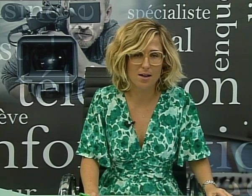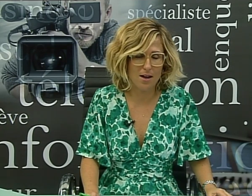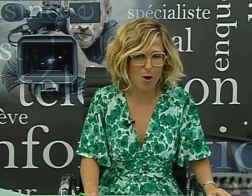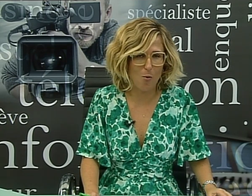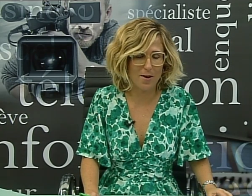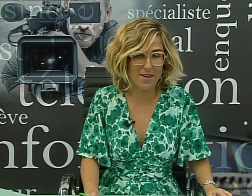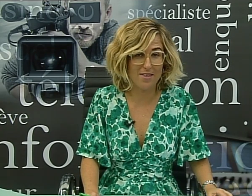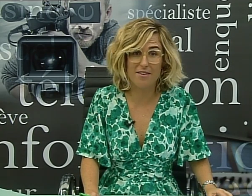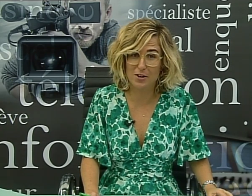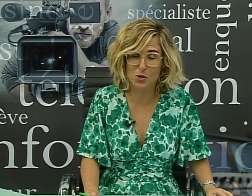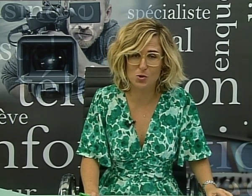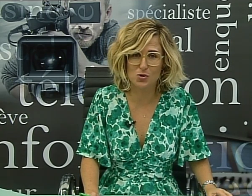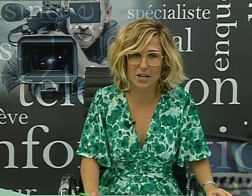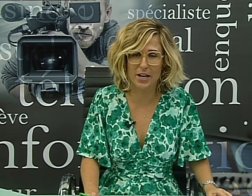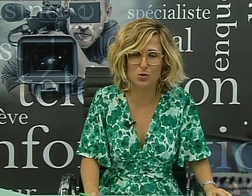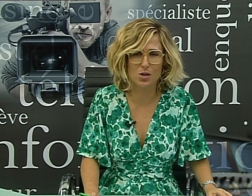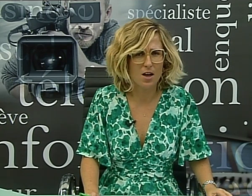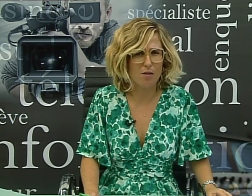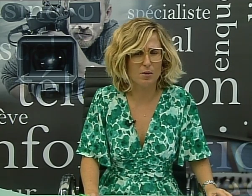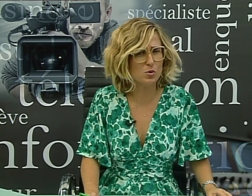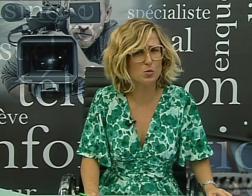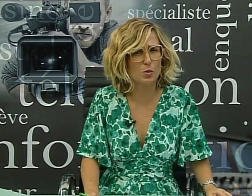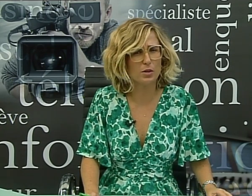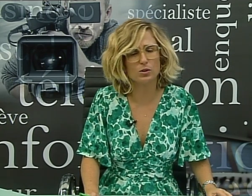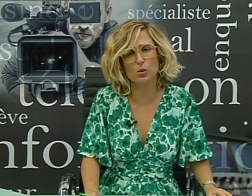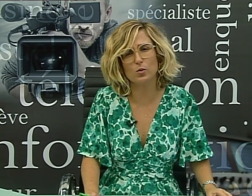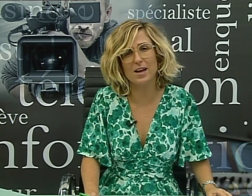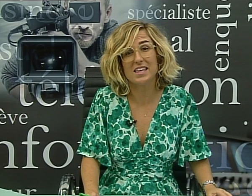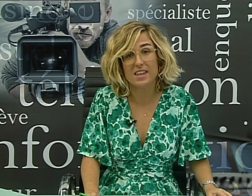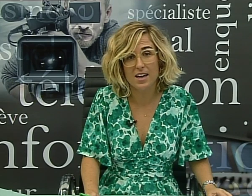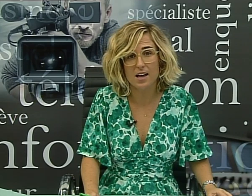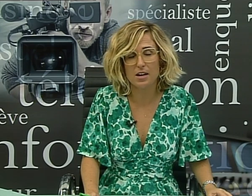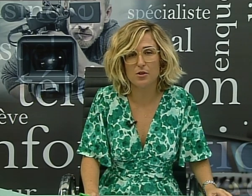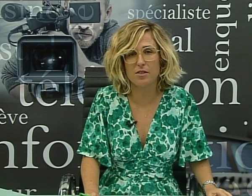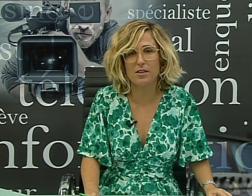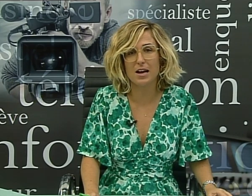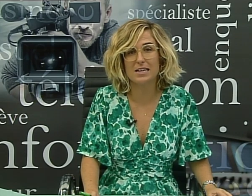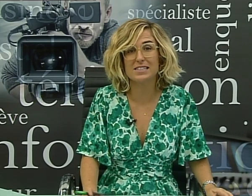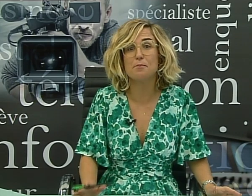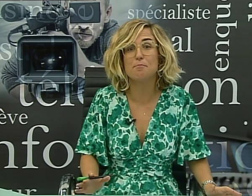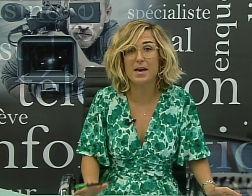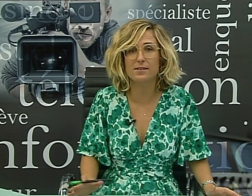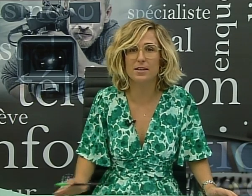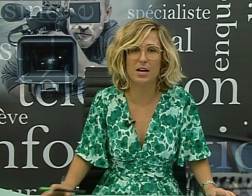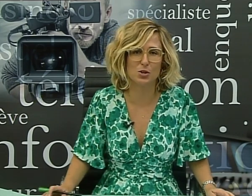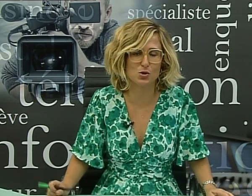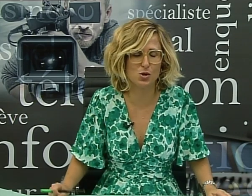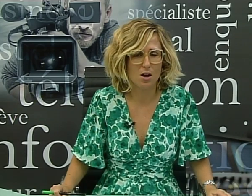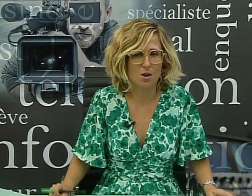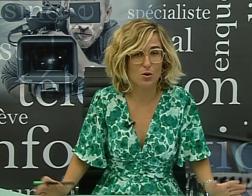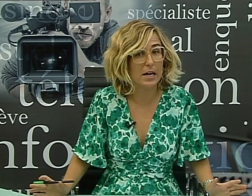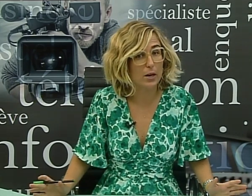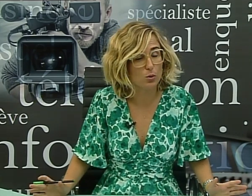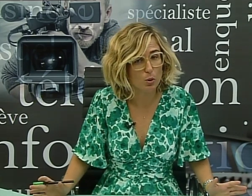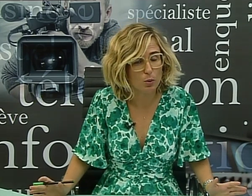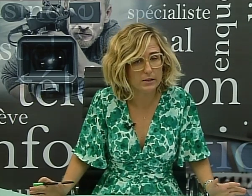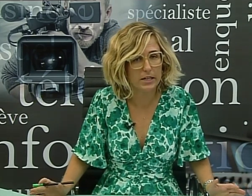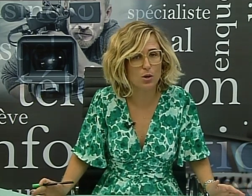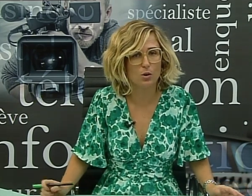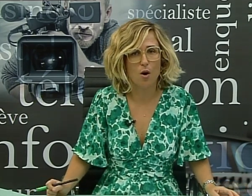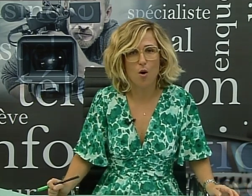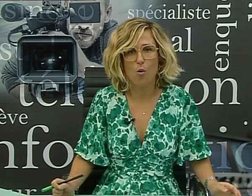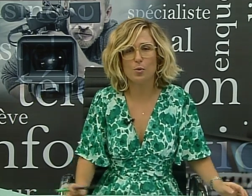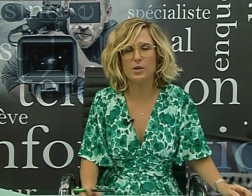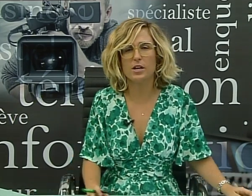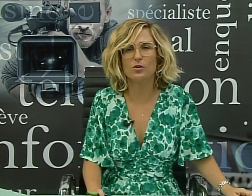Buruaga, acompañada de varios consejeros. Hablamos de un proyecto cuya idea nació hace ya casi 20 años con el Ejecutivo